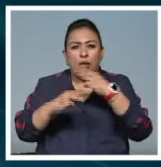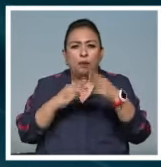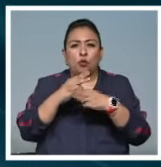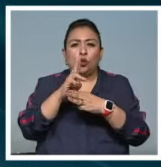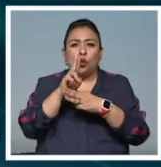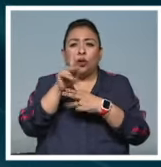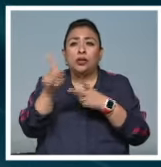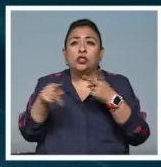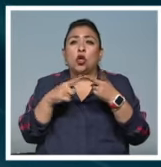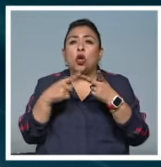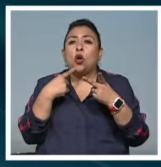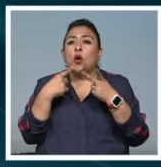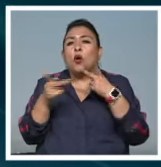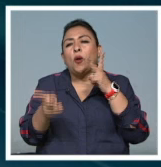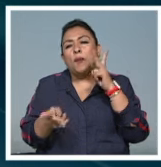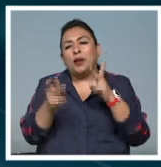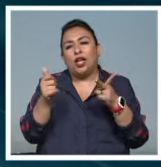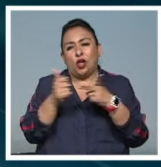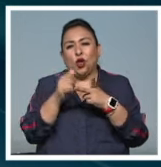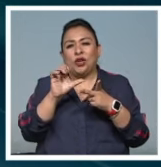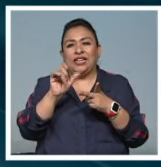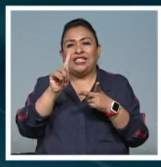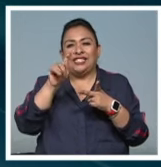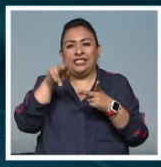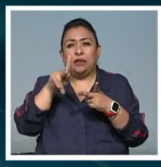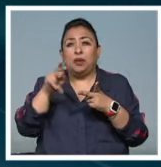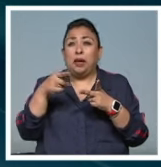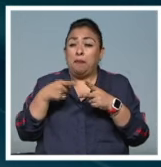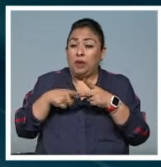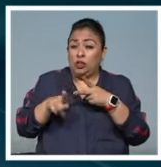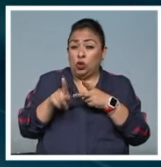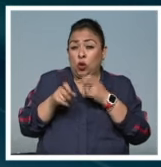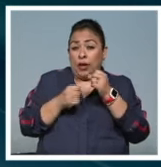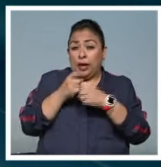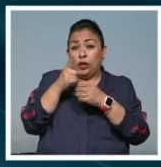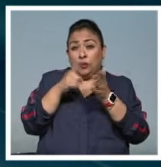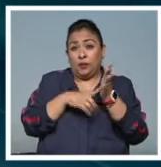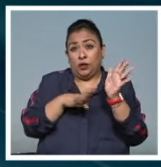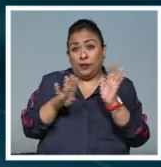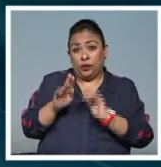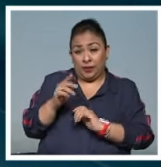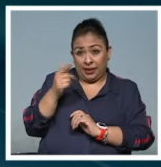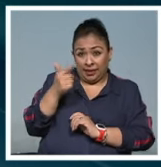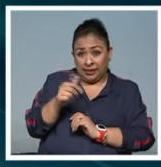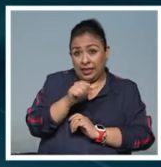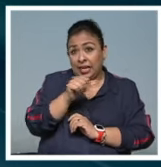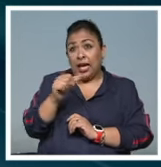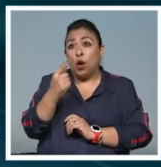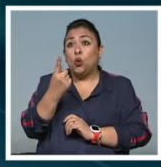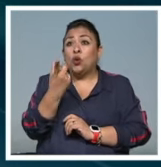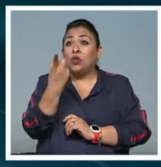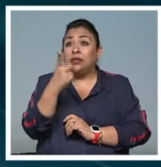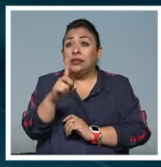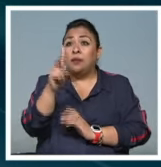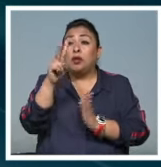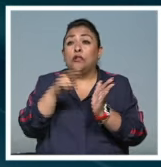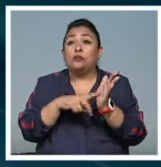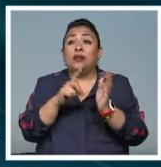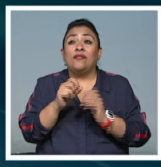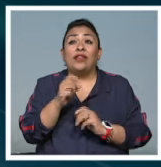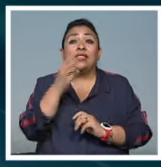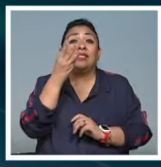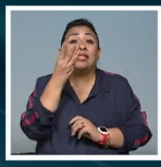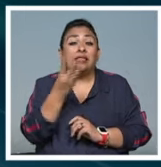y Conversando con Cristina Pacheco, que salió al aire desde 1997 hasta el 1 de diciembre de